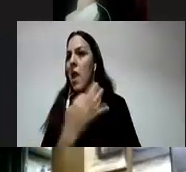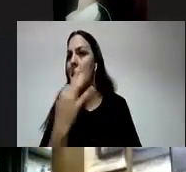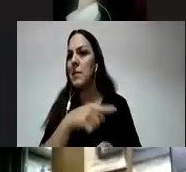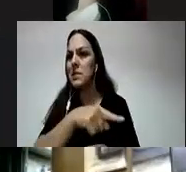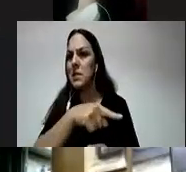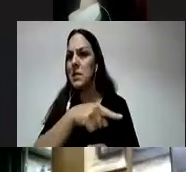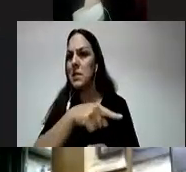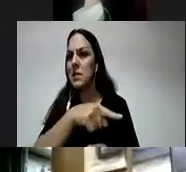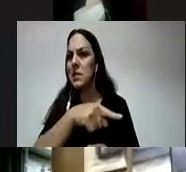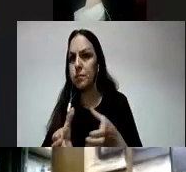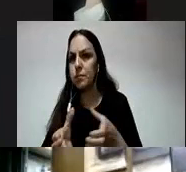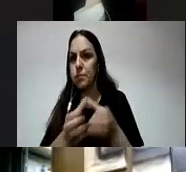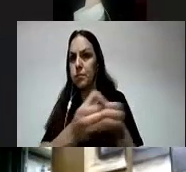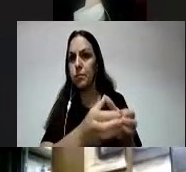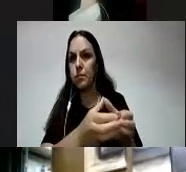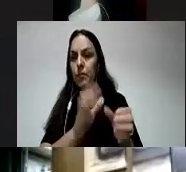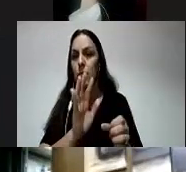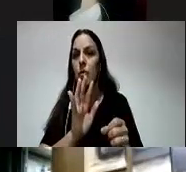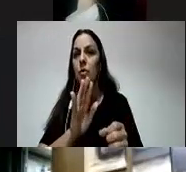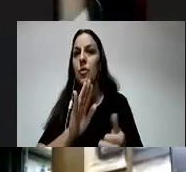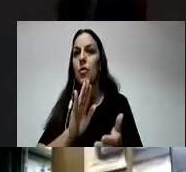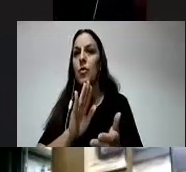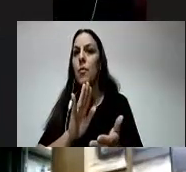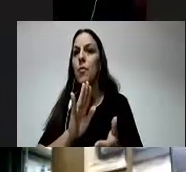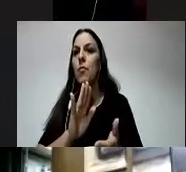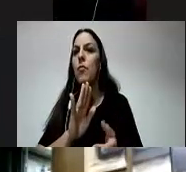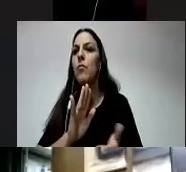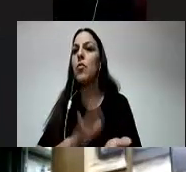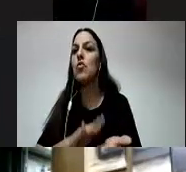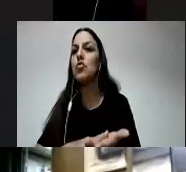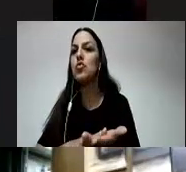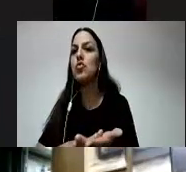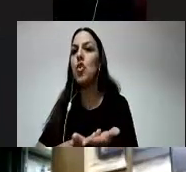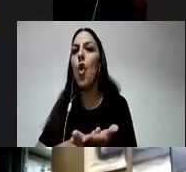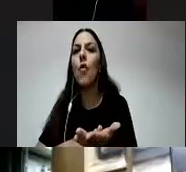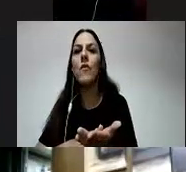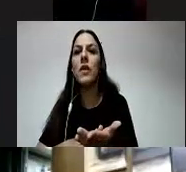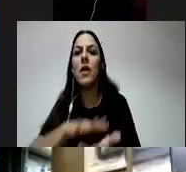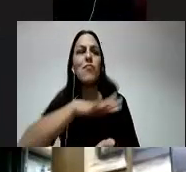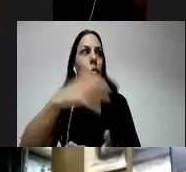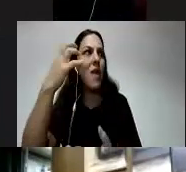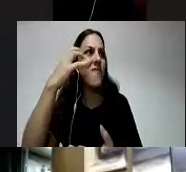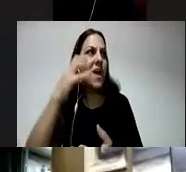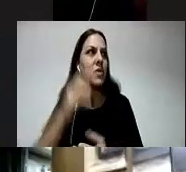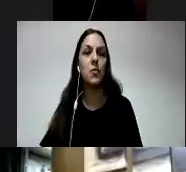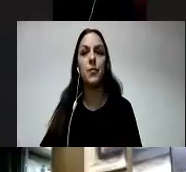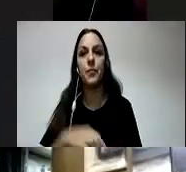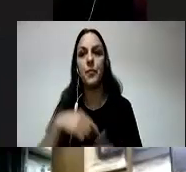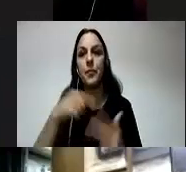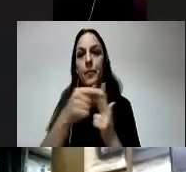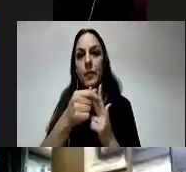al gabinete sanitario. Podrán tener un sanitario. 3. Podrán contar con un equipo que permita